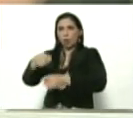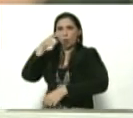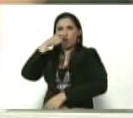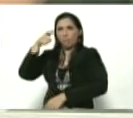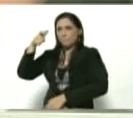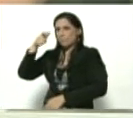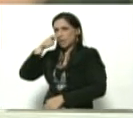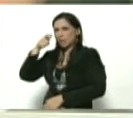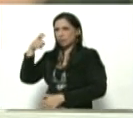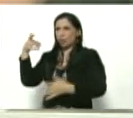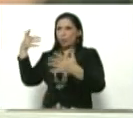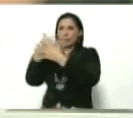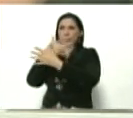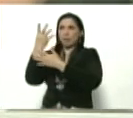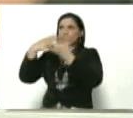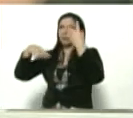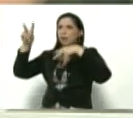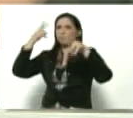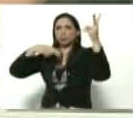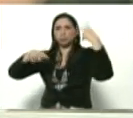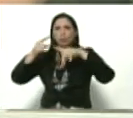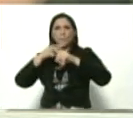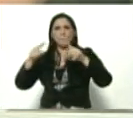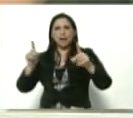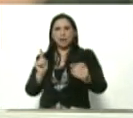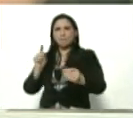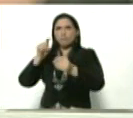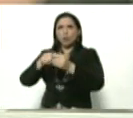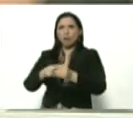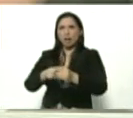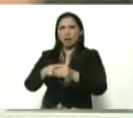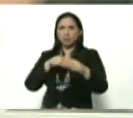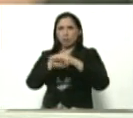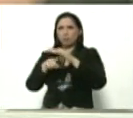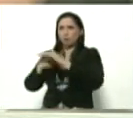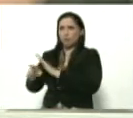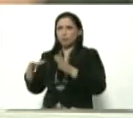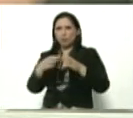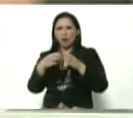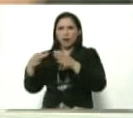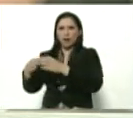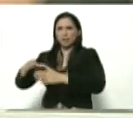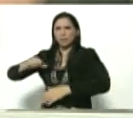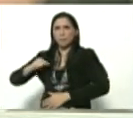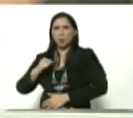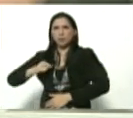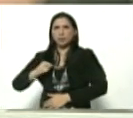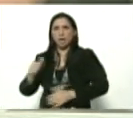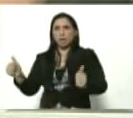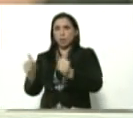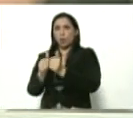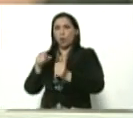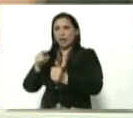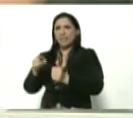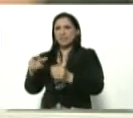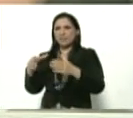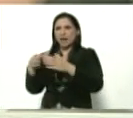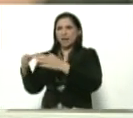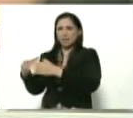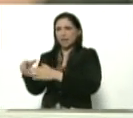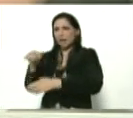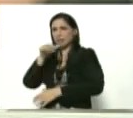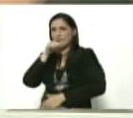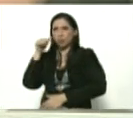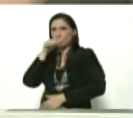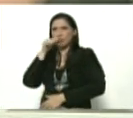operación de distracción para que se involucraran las fuerzas policiales con estas bandas de narcotraficantes